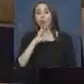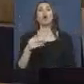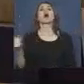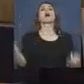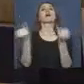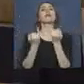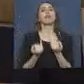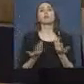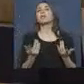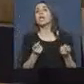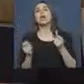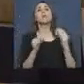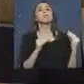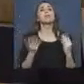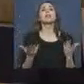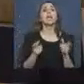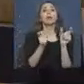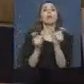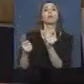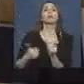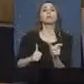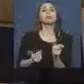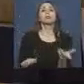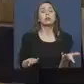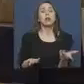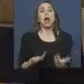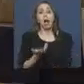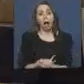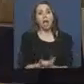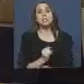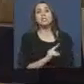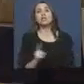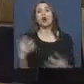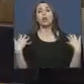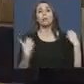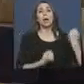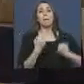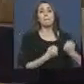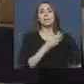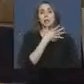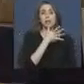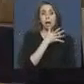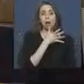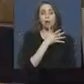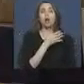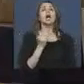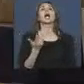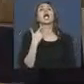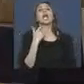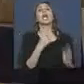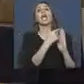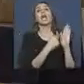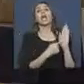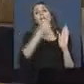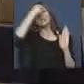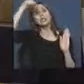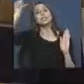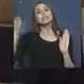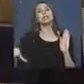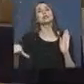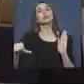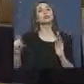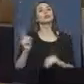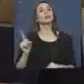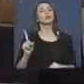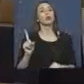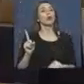respecto de la gestión y fiscalización que se han desarrollado, determinar si existe responsabilidad de la empresa sanitaria y las eventuales sanciones que procedan en caso de